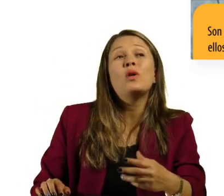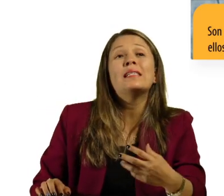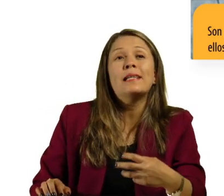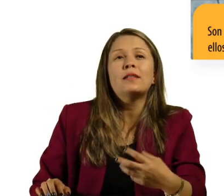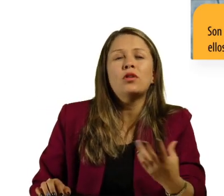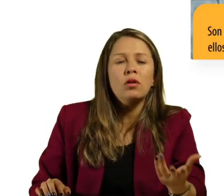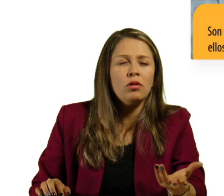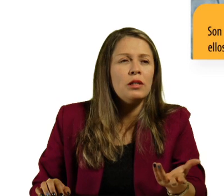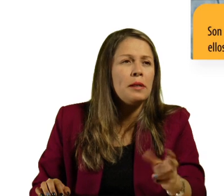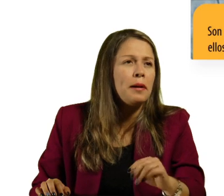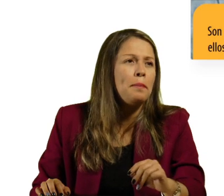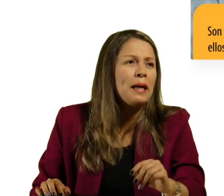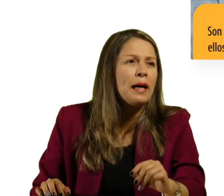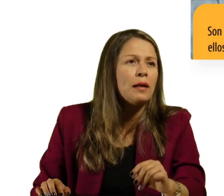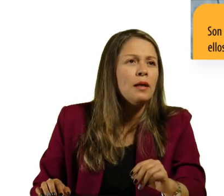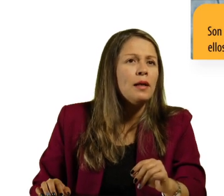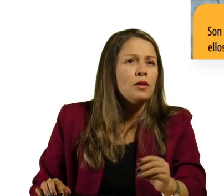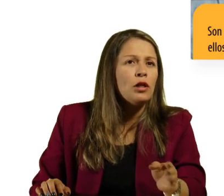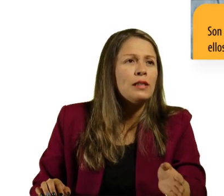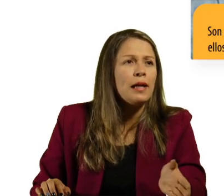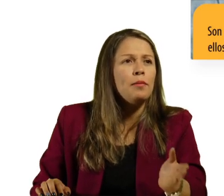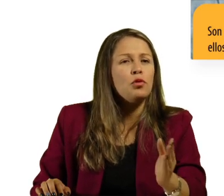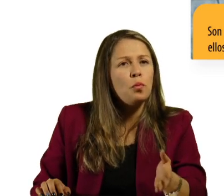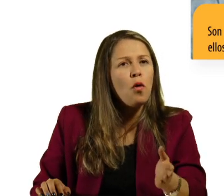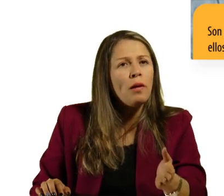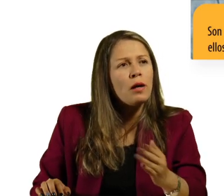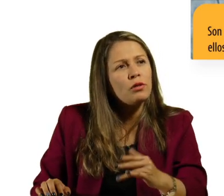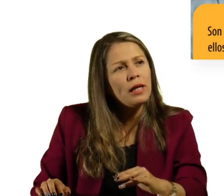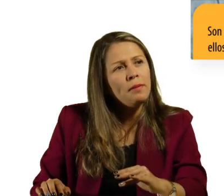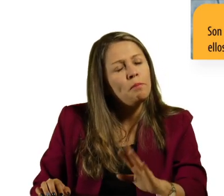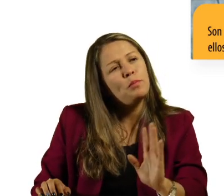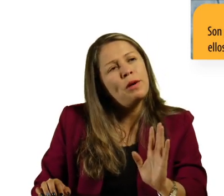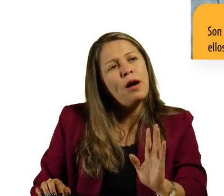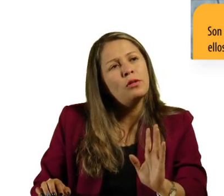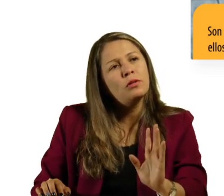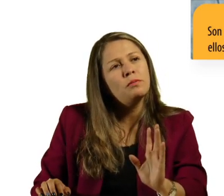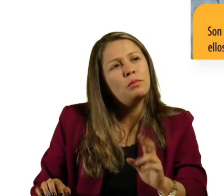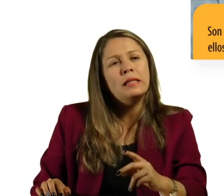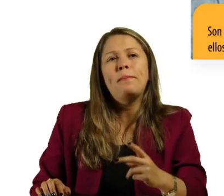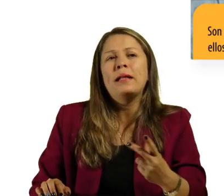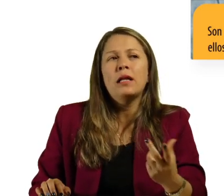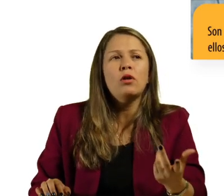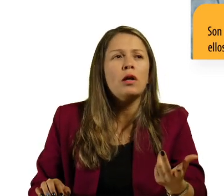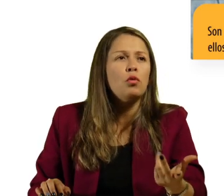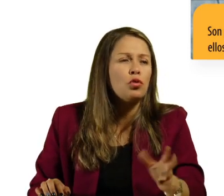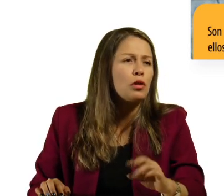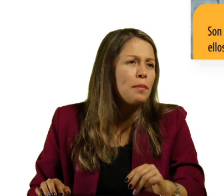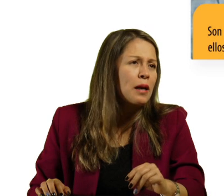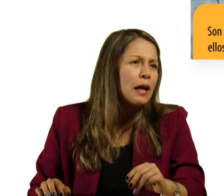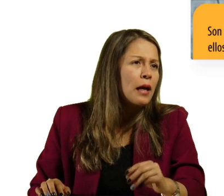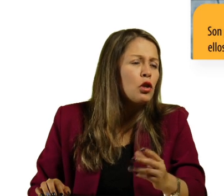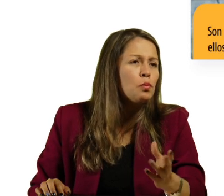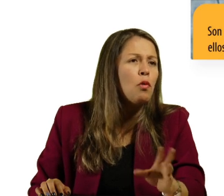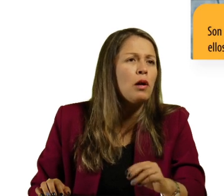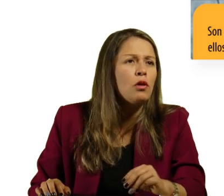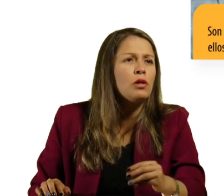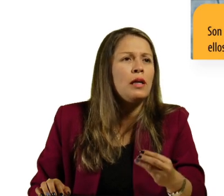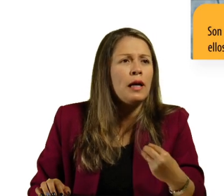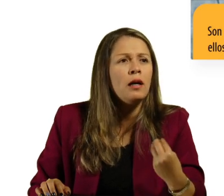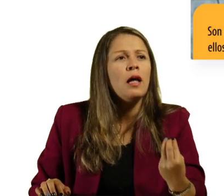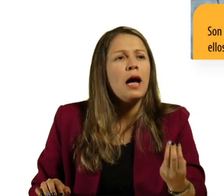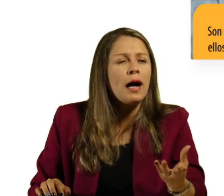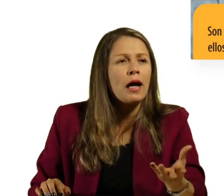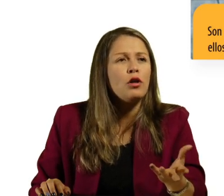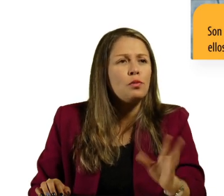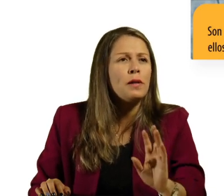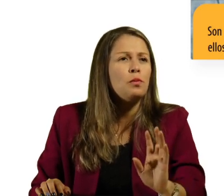presupuestos según el sector donde se van a aplicar, entonces tenemos públicos y privados. Pues depende de los recursos que manejen, los públicos